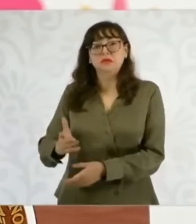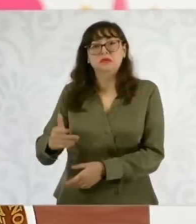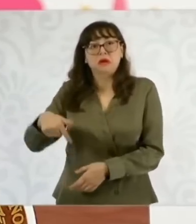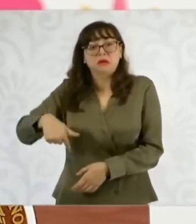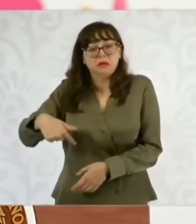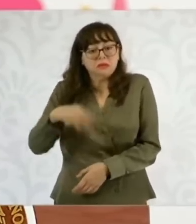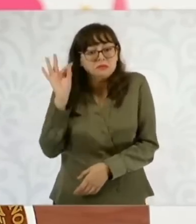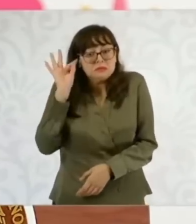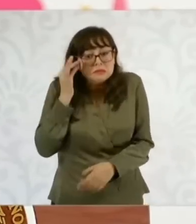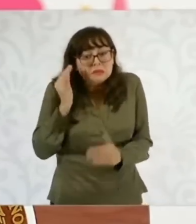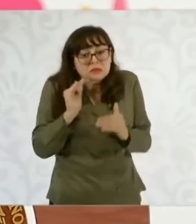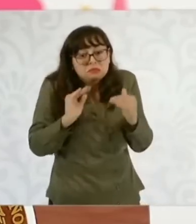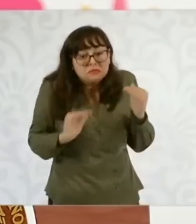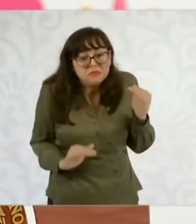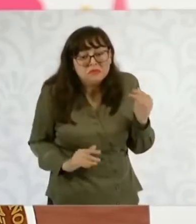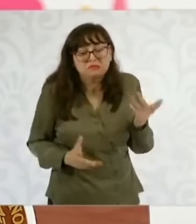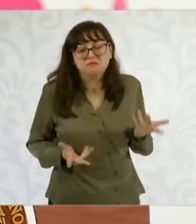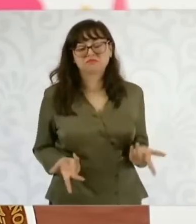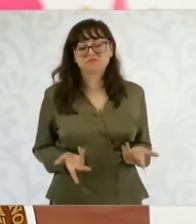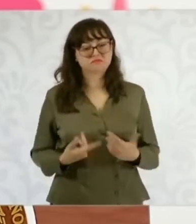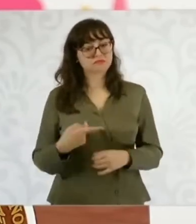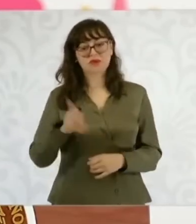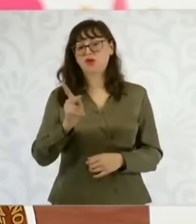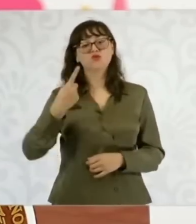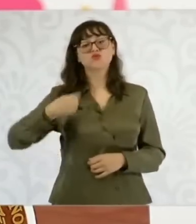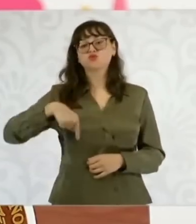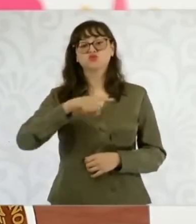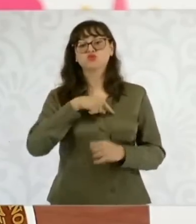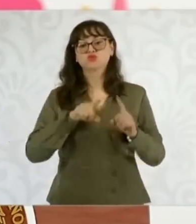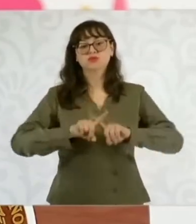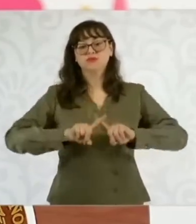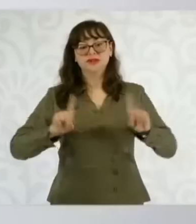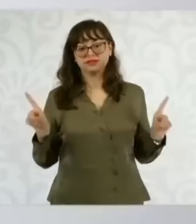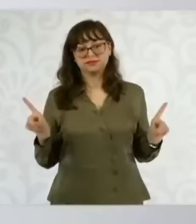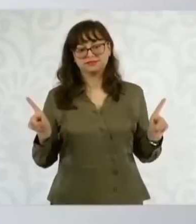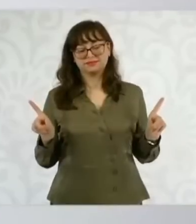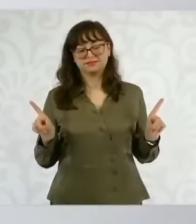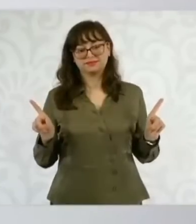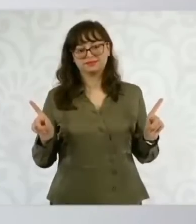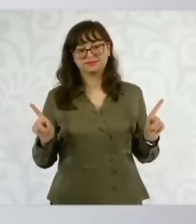lo que nosotros planteamos es colaboración y coordinación.